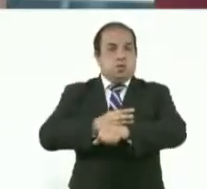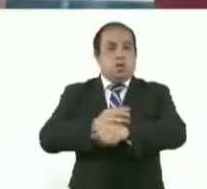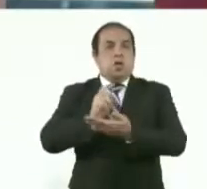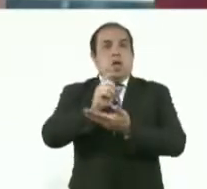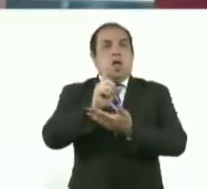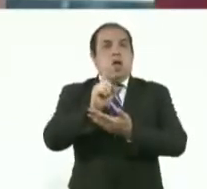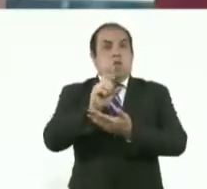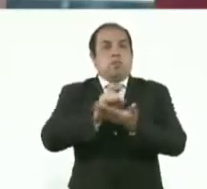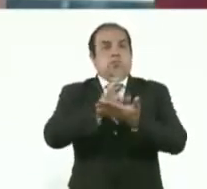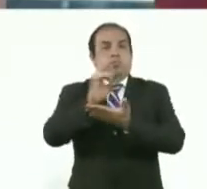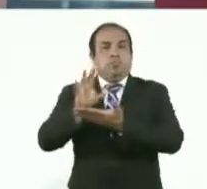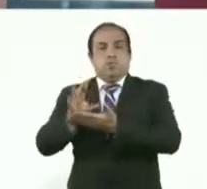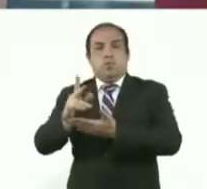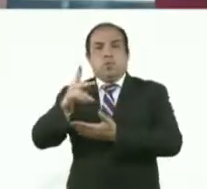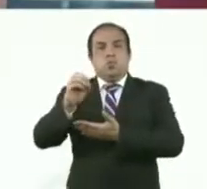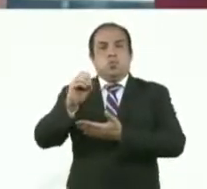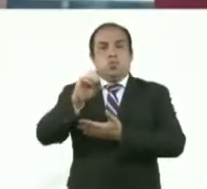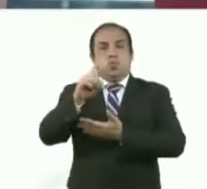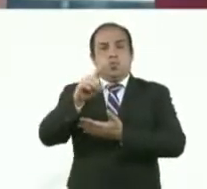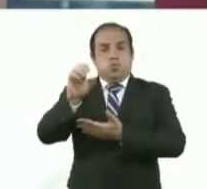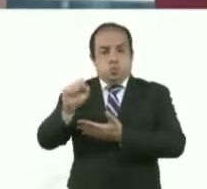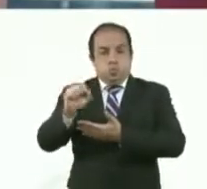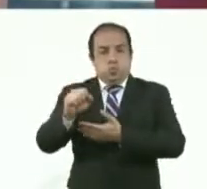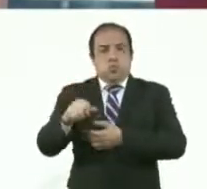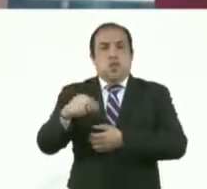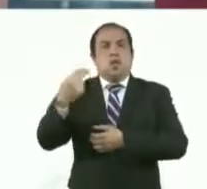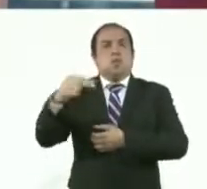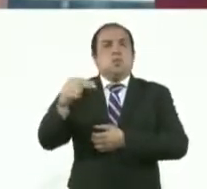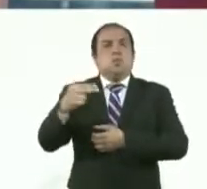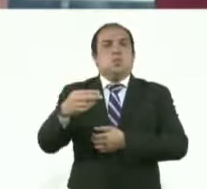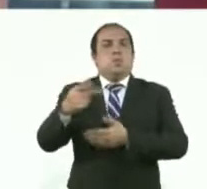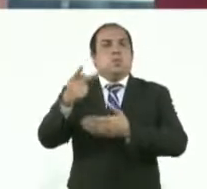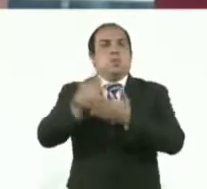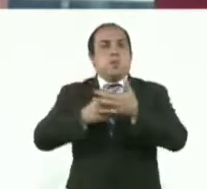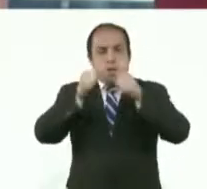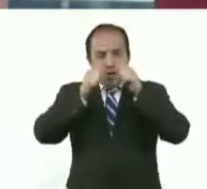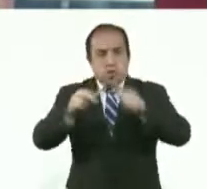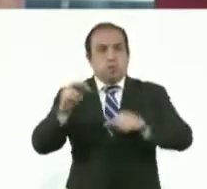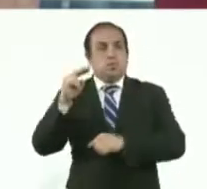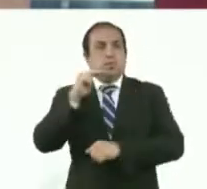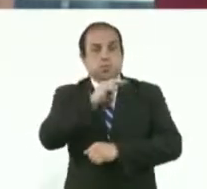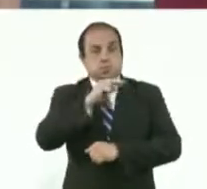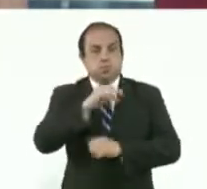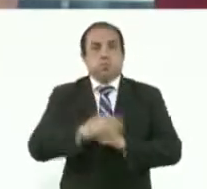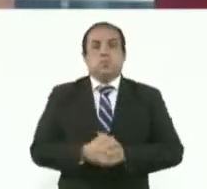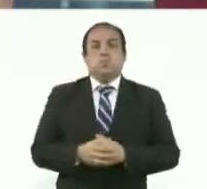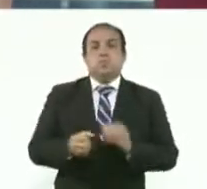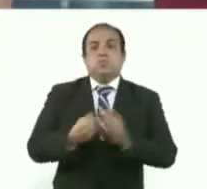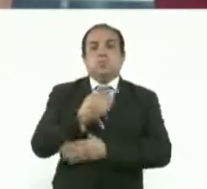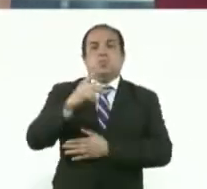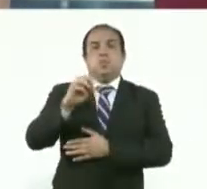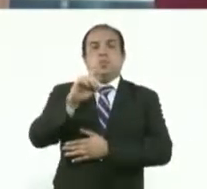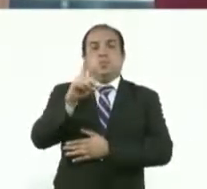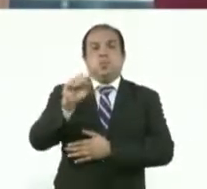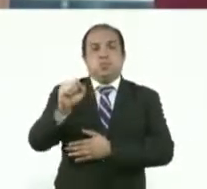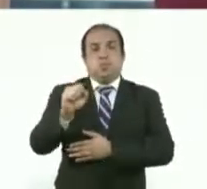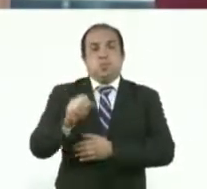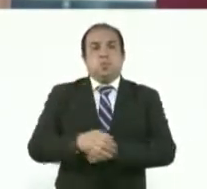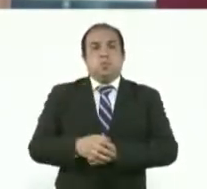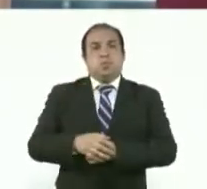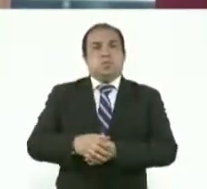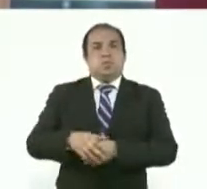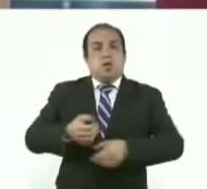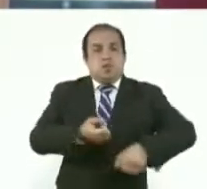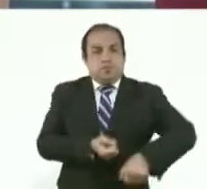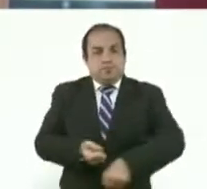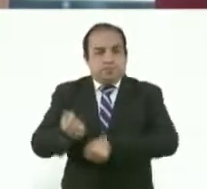los pozos que llamamos el programa de atención inmediata, los nuevos pozos que se están perforando